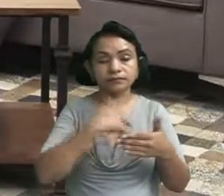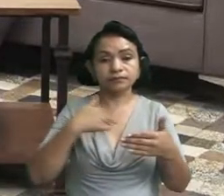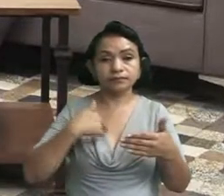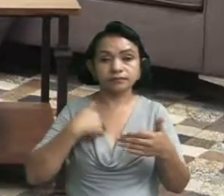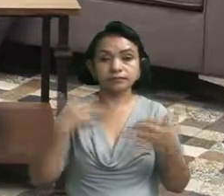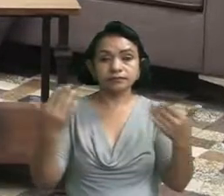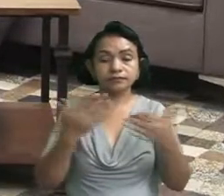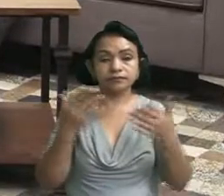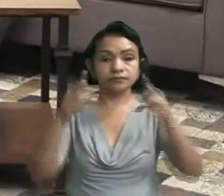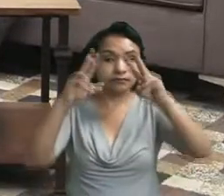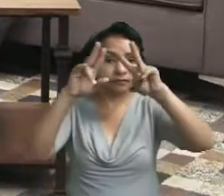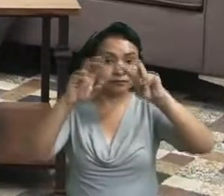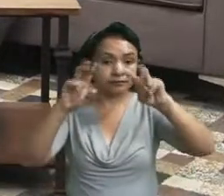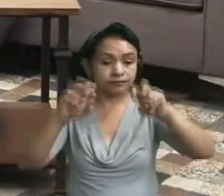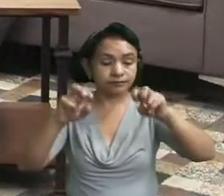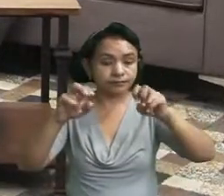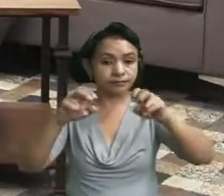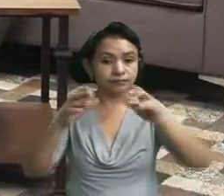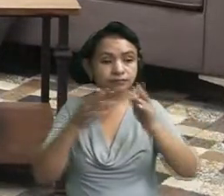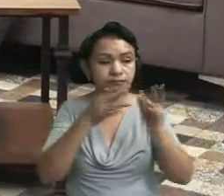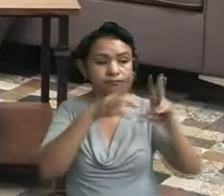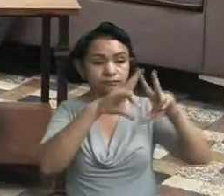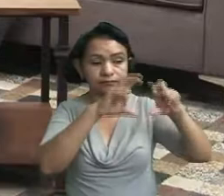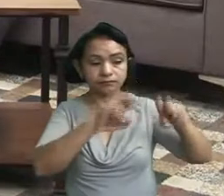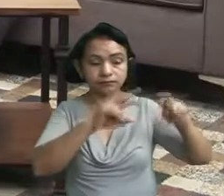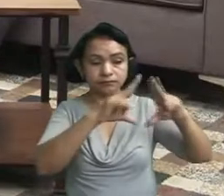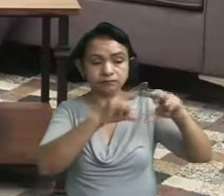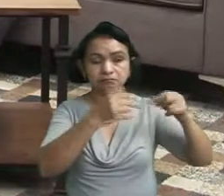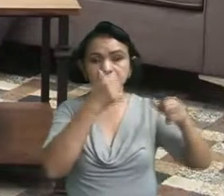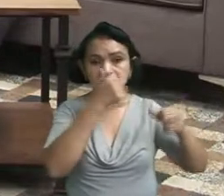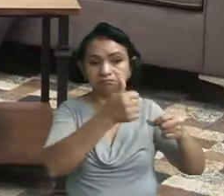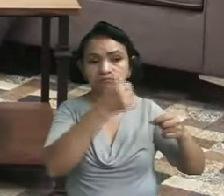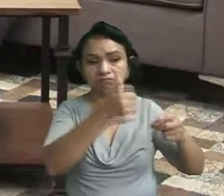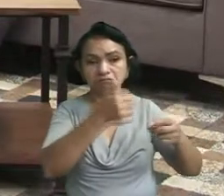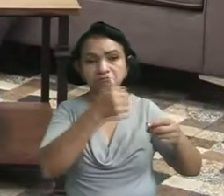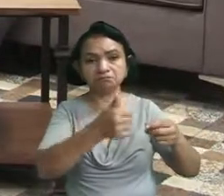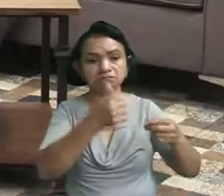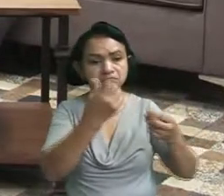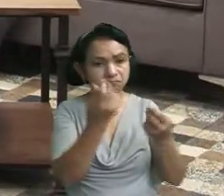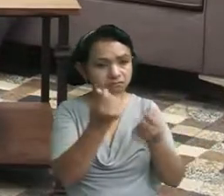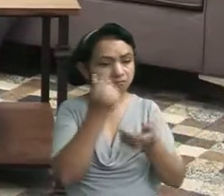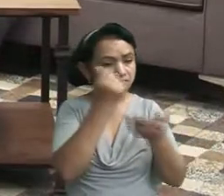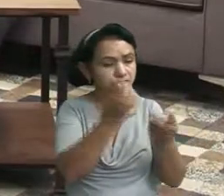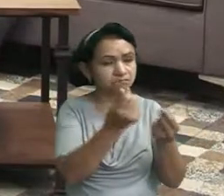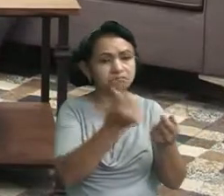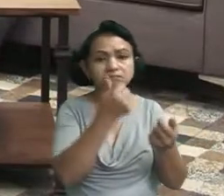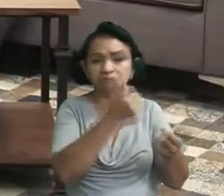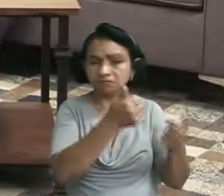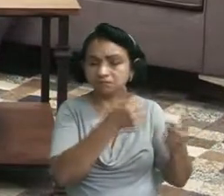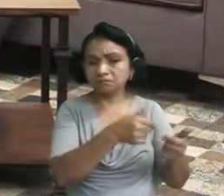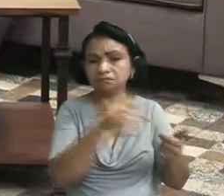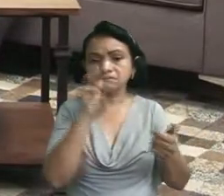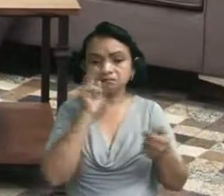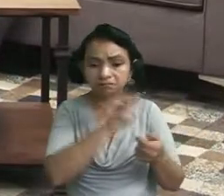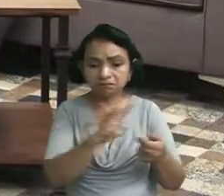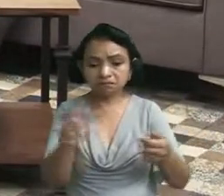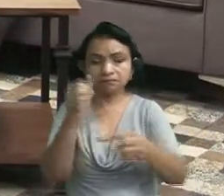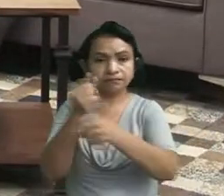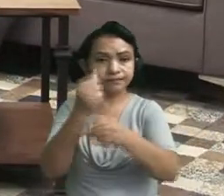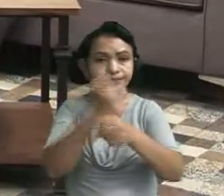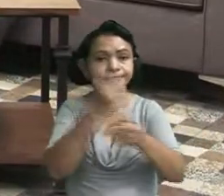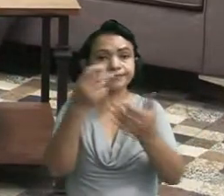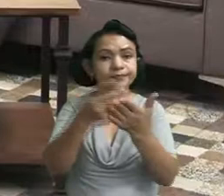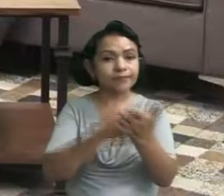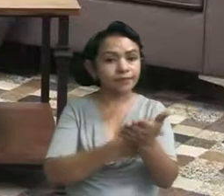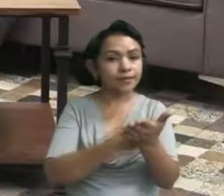hay evaluaciones de Nicaragua muy, muy positivas, de que Nicaragua usa correctamente los fondos, que esos fondos tienen impacto, ¿verdad? Y por